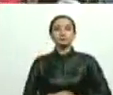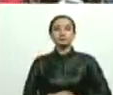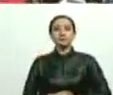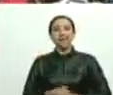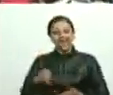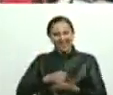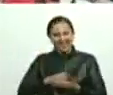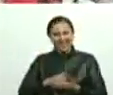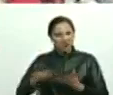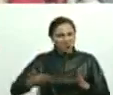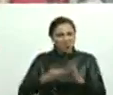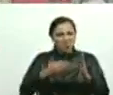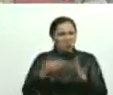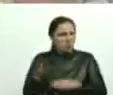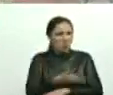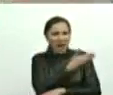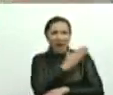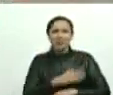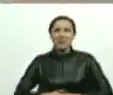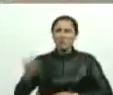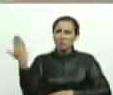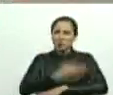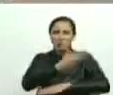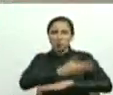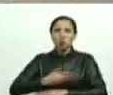vulnerado, tiroteado por las sanciones criminales.